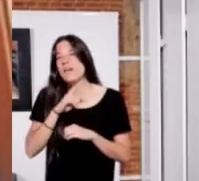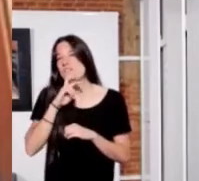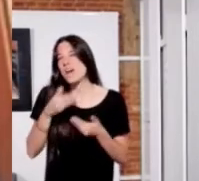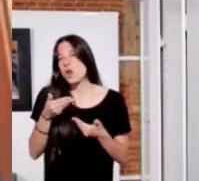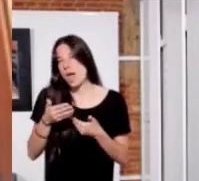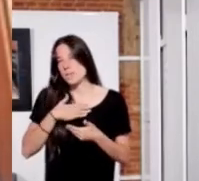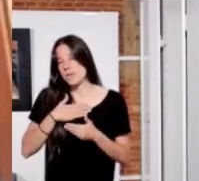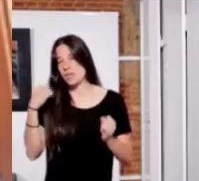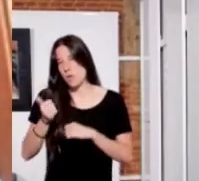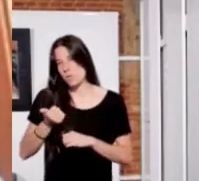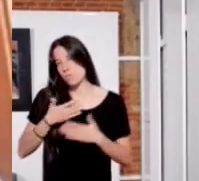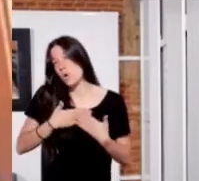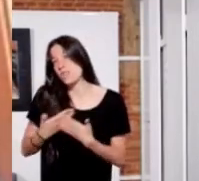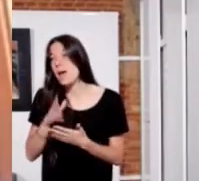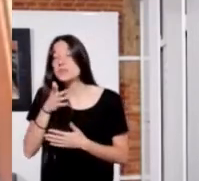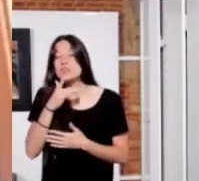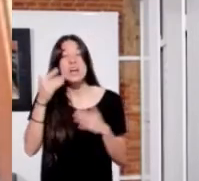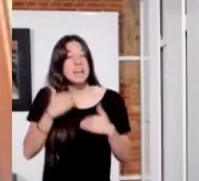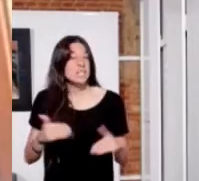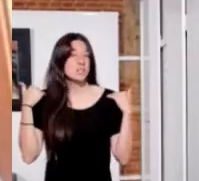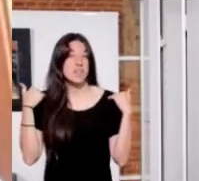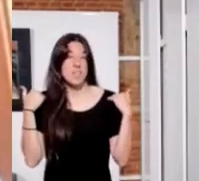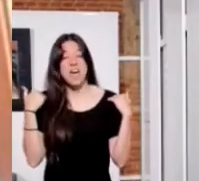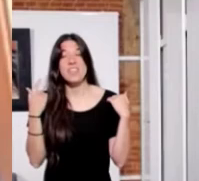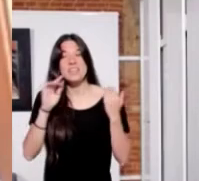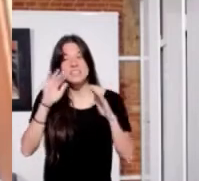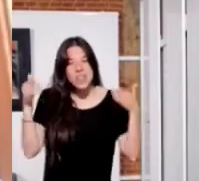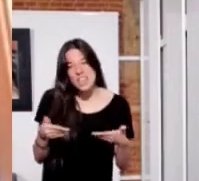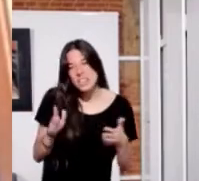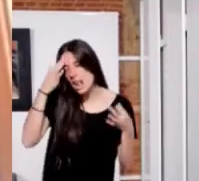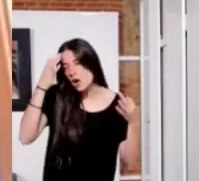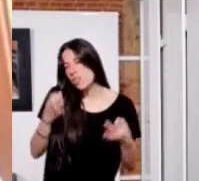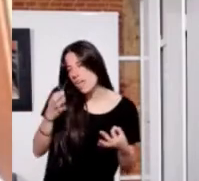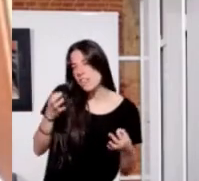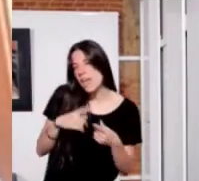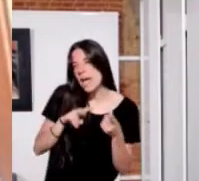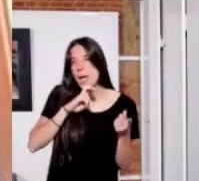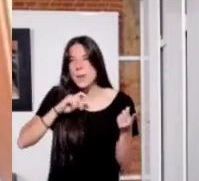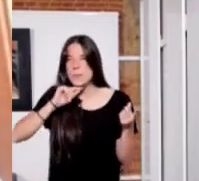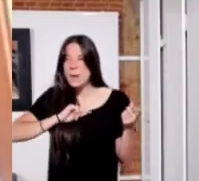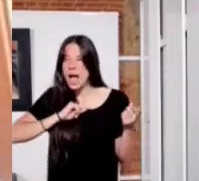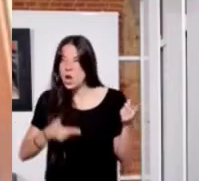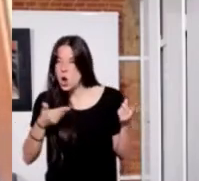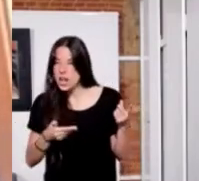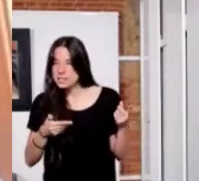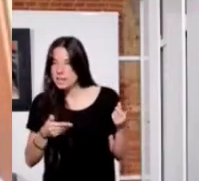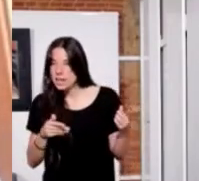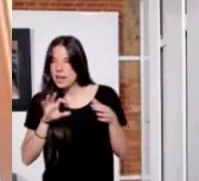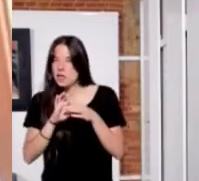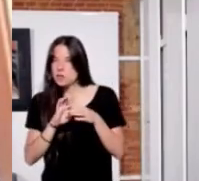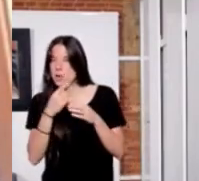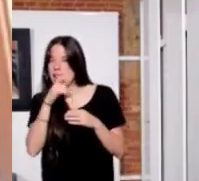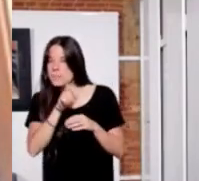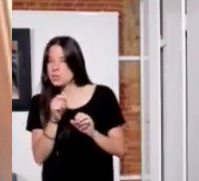la responsabilidad no se centra en la conciencia y en los valores con respecto a los cuales actúa el